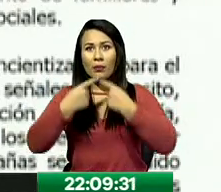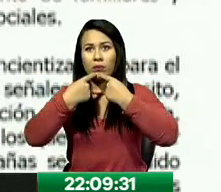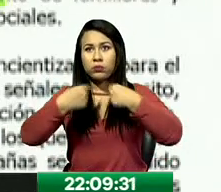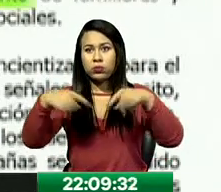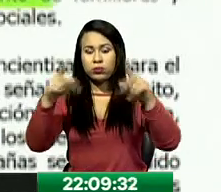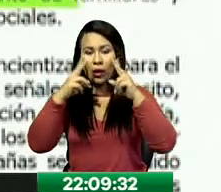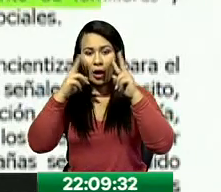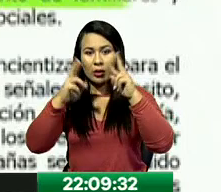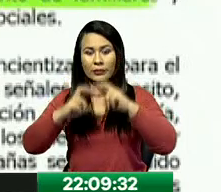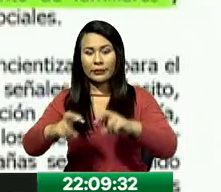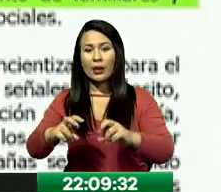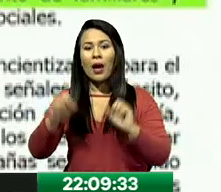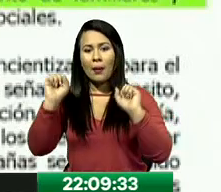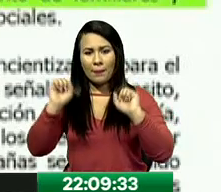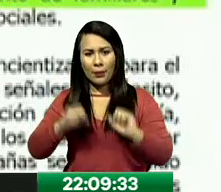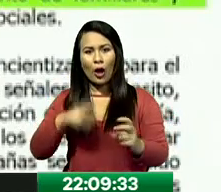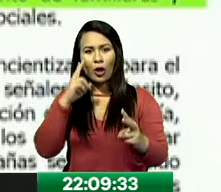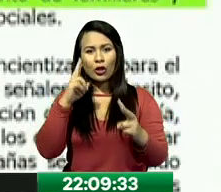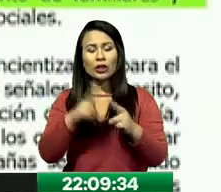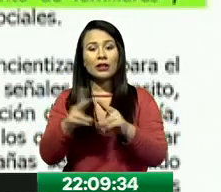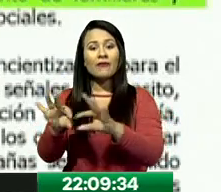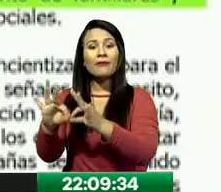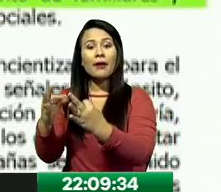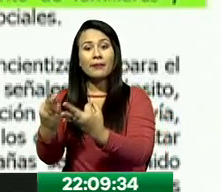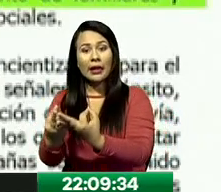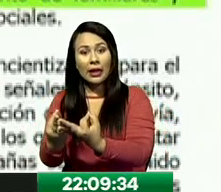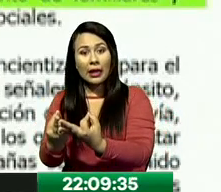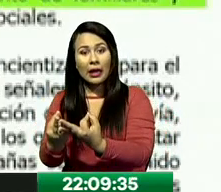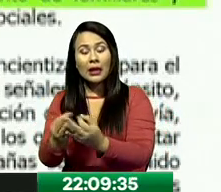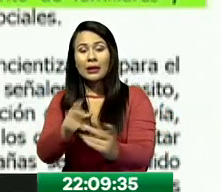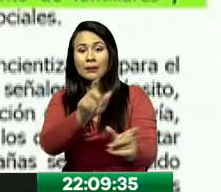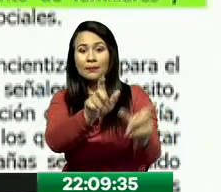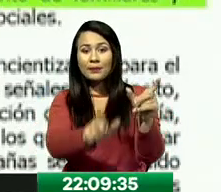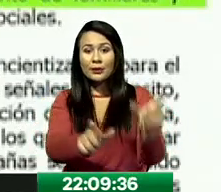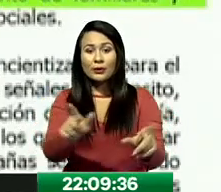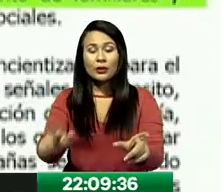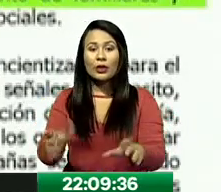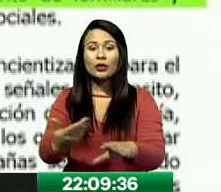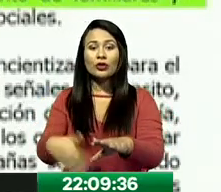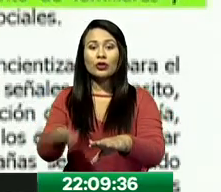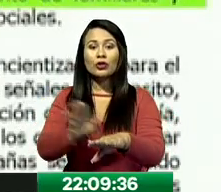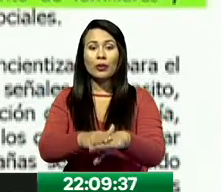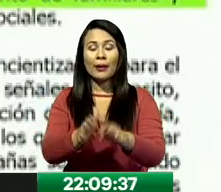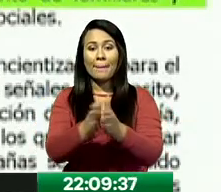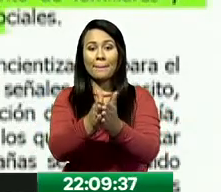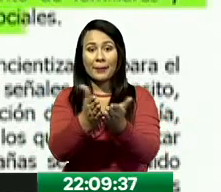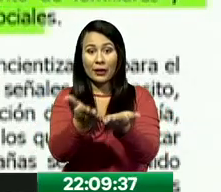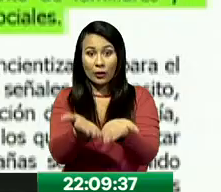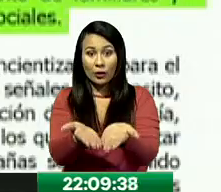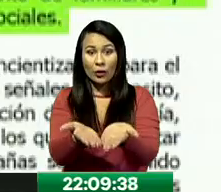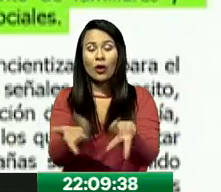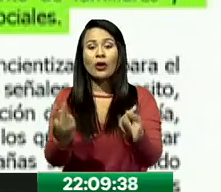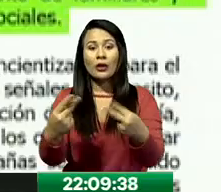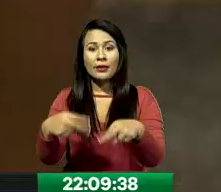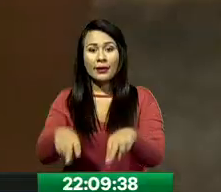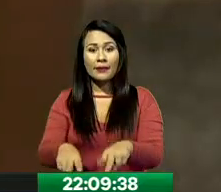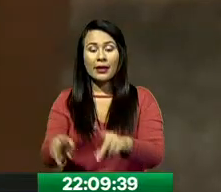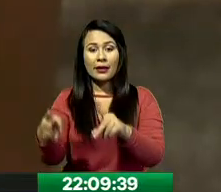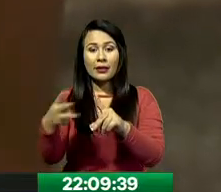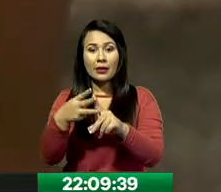seguimiento del caso para conocimiento de familiares y ciudadanía en general a través de los medios de comunicación y redes